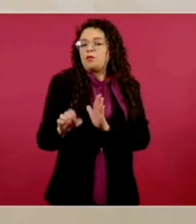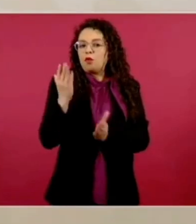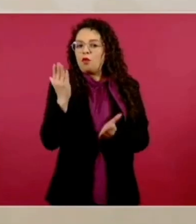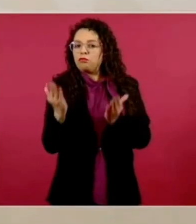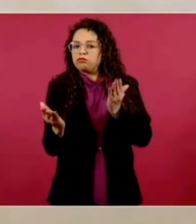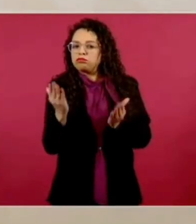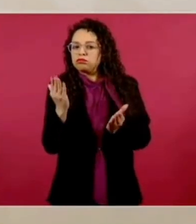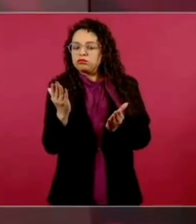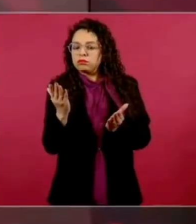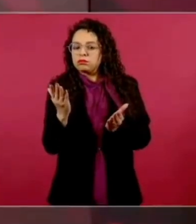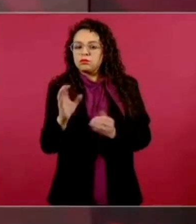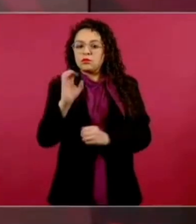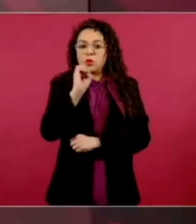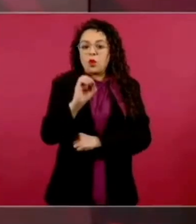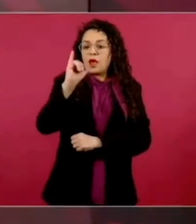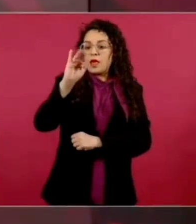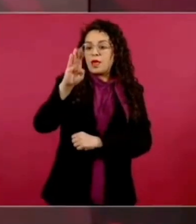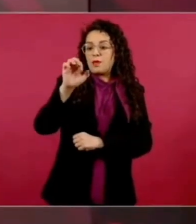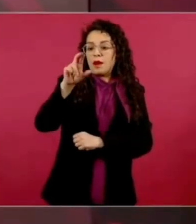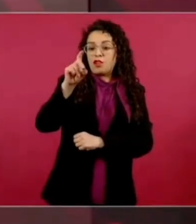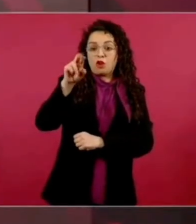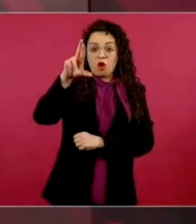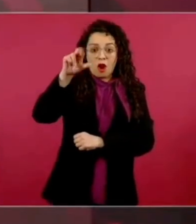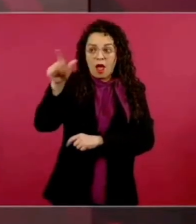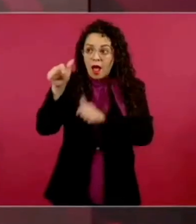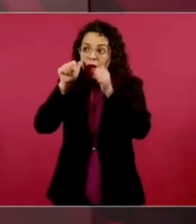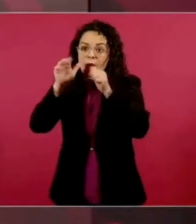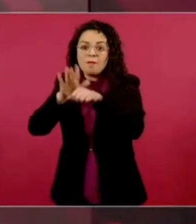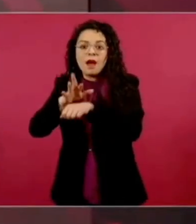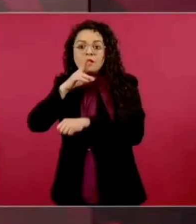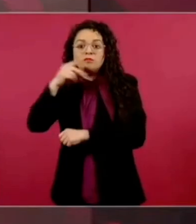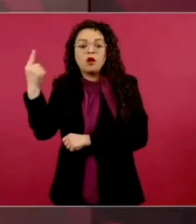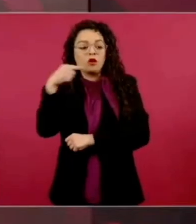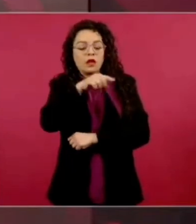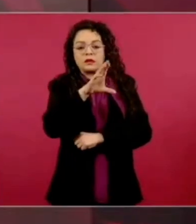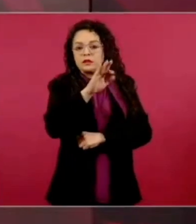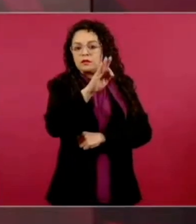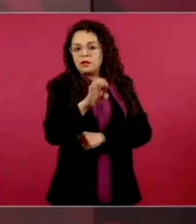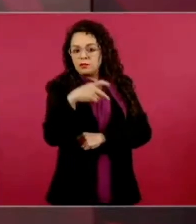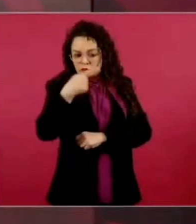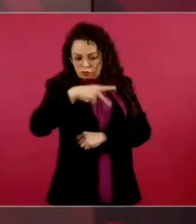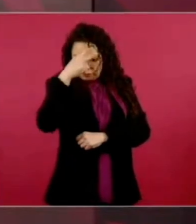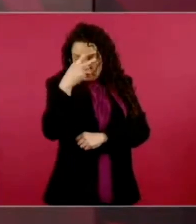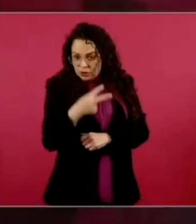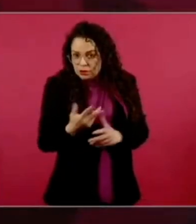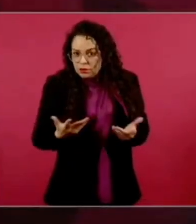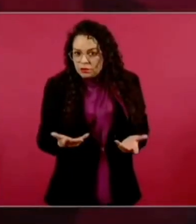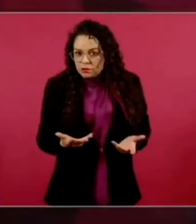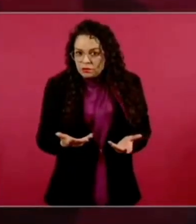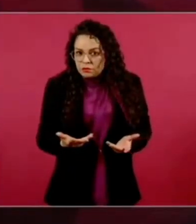tratar mejor a Iberdrola que a la Comisión Federal de Electricidad.